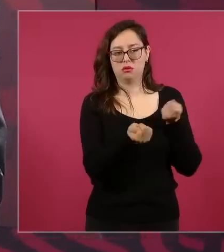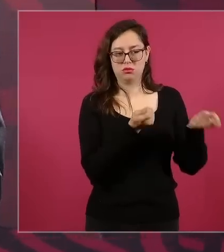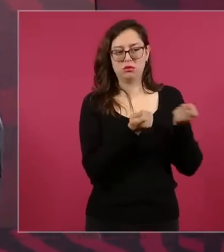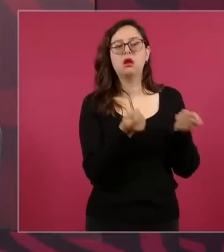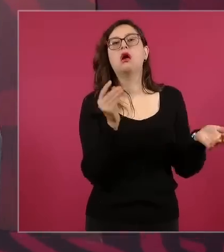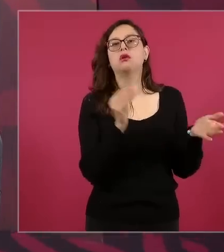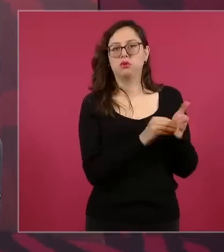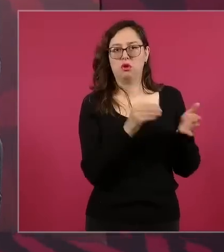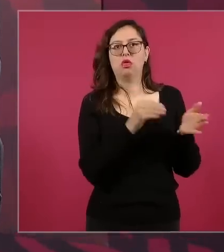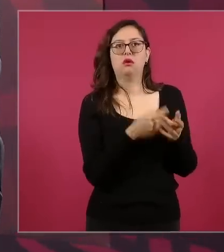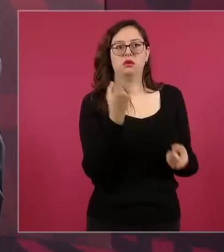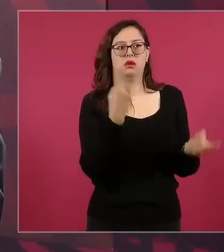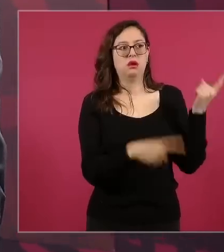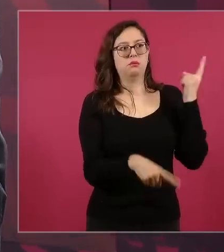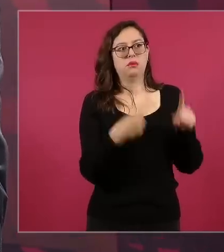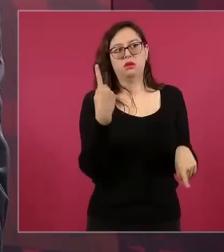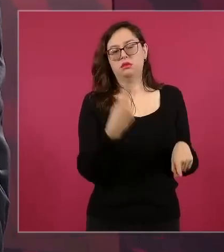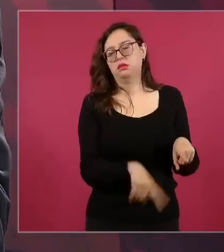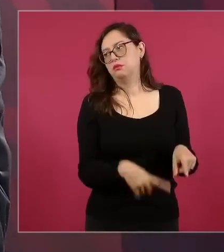Es